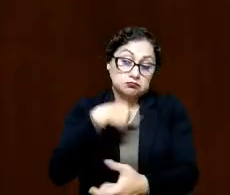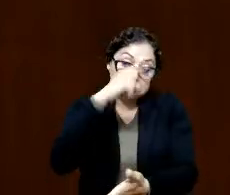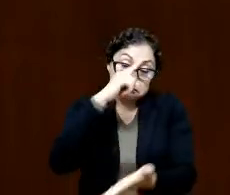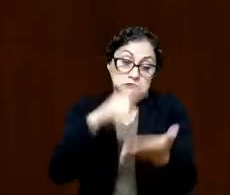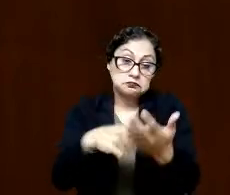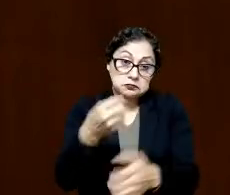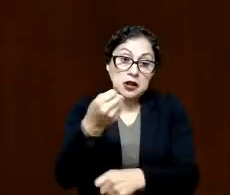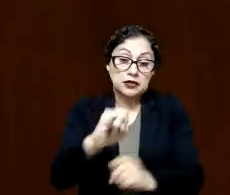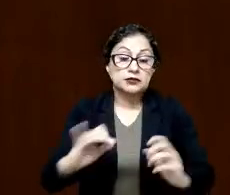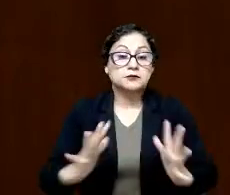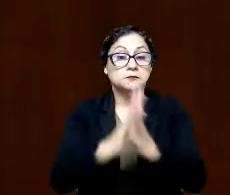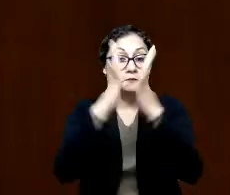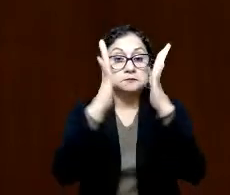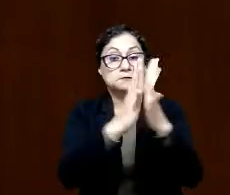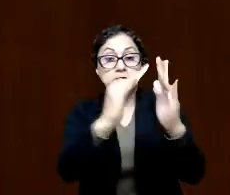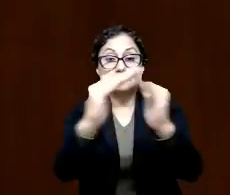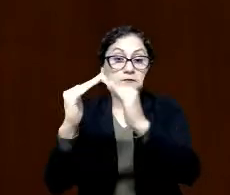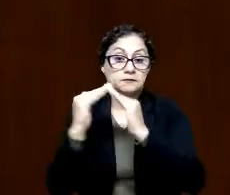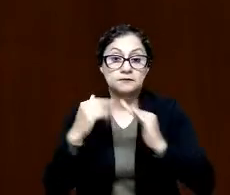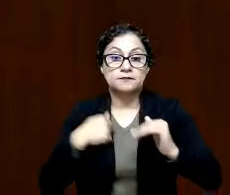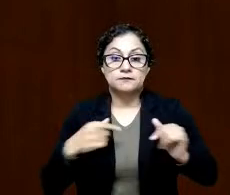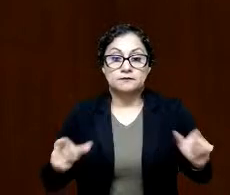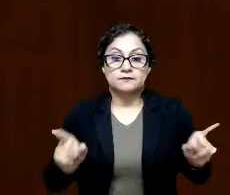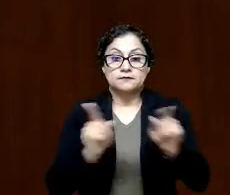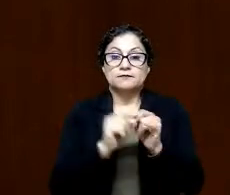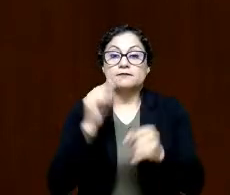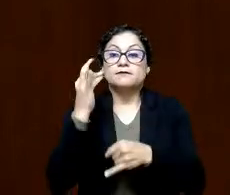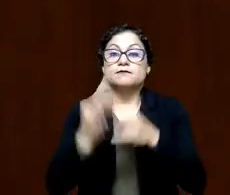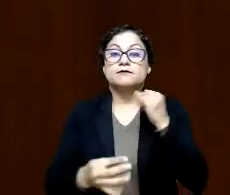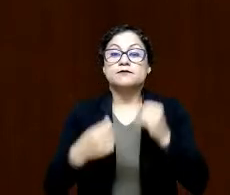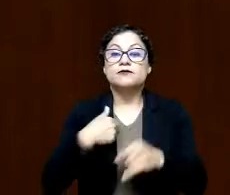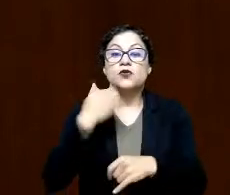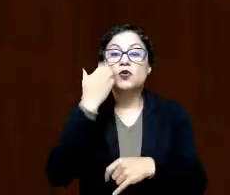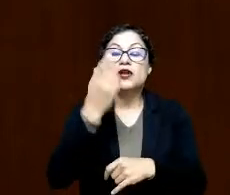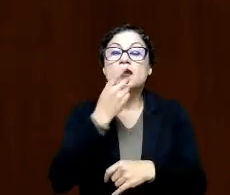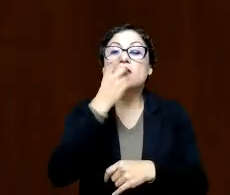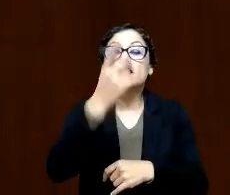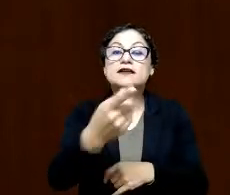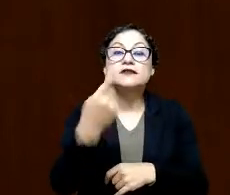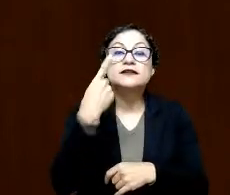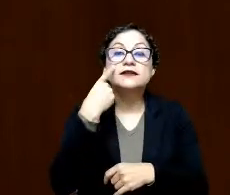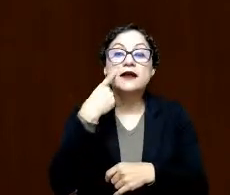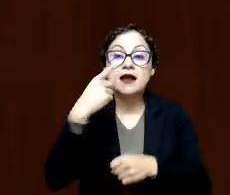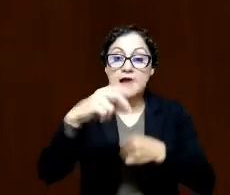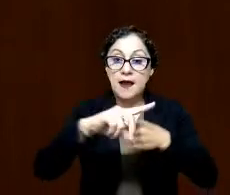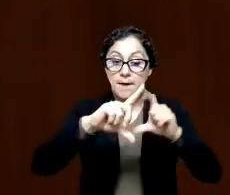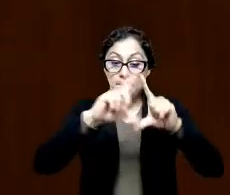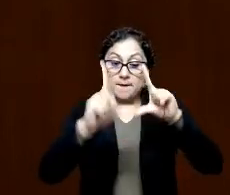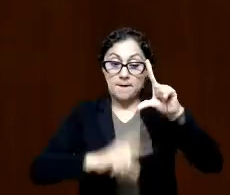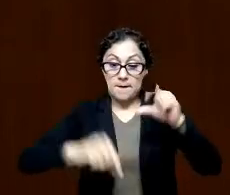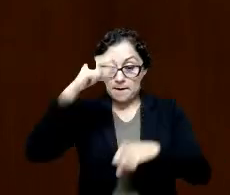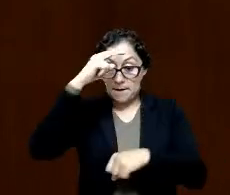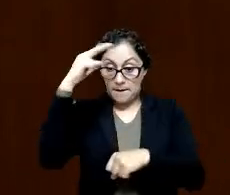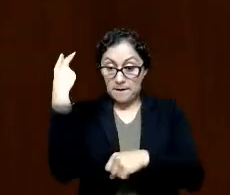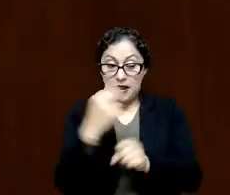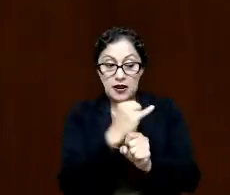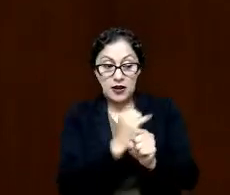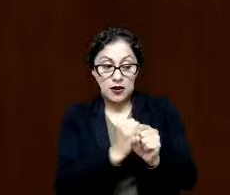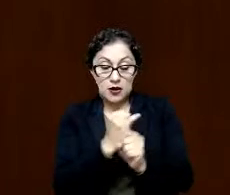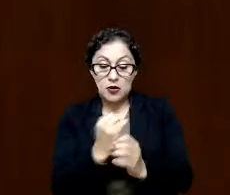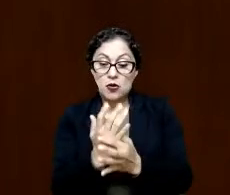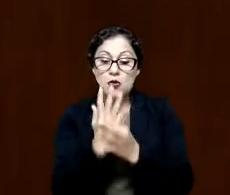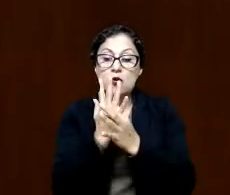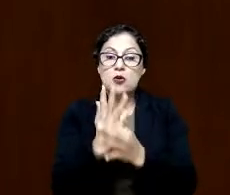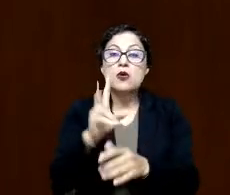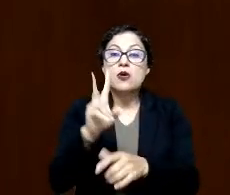Y para finalizar me gustaría decir, México, como ustedes lo saben, según las últimas cifras, es un país que en verdad vamos